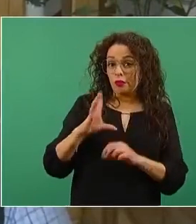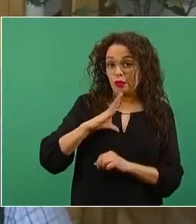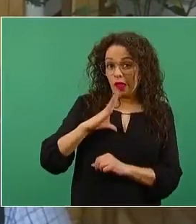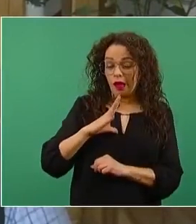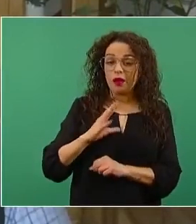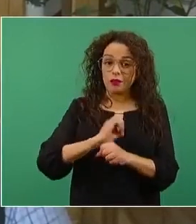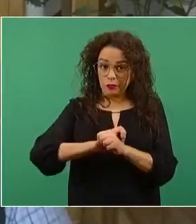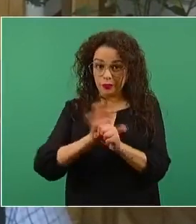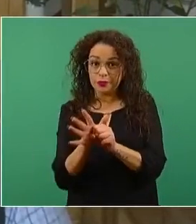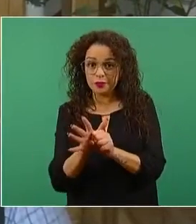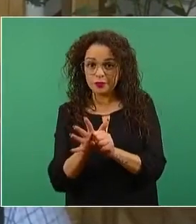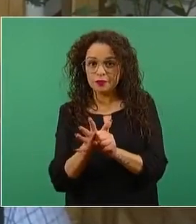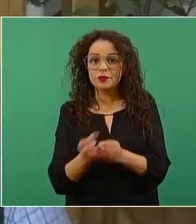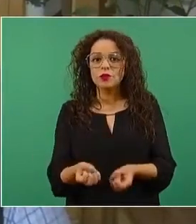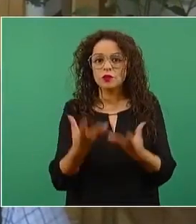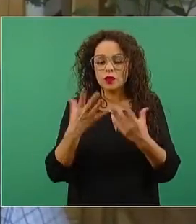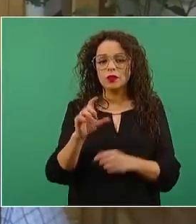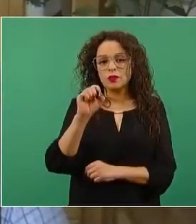de COVID-19 es de